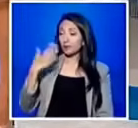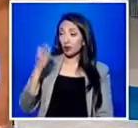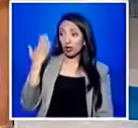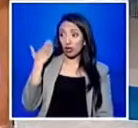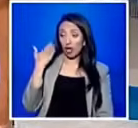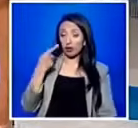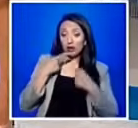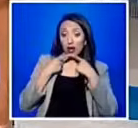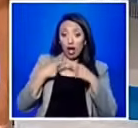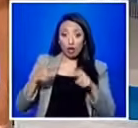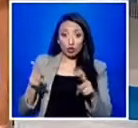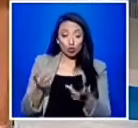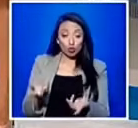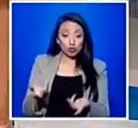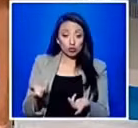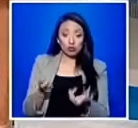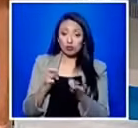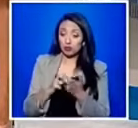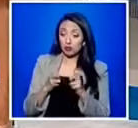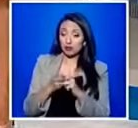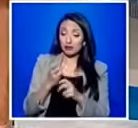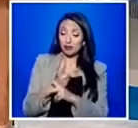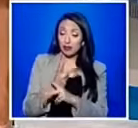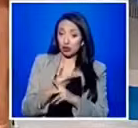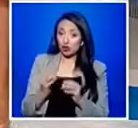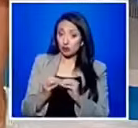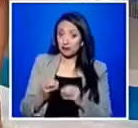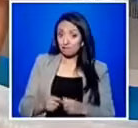había anunciado, y sobre la ola de inseguridad que vivimos